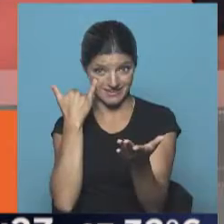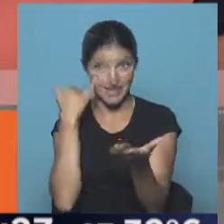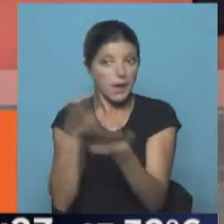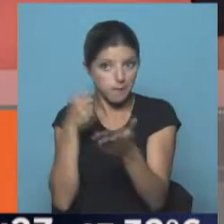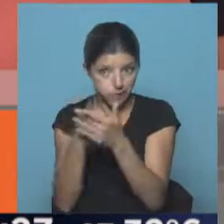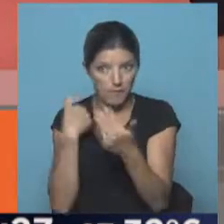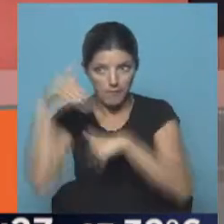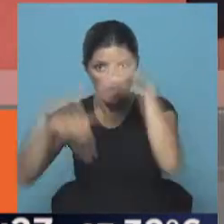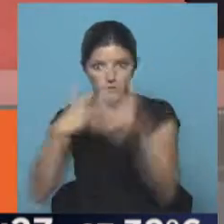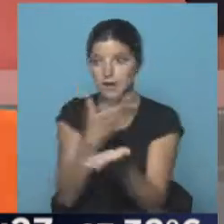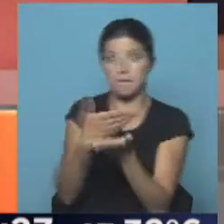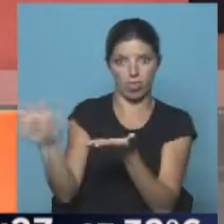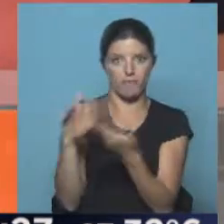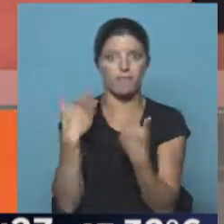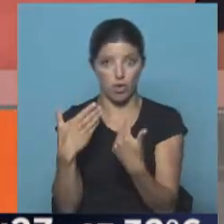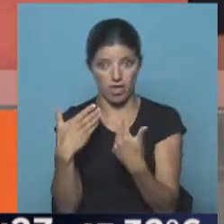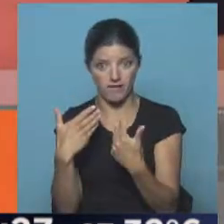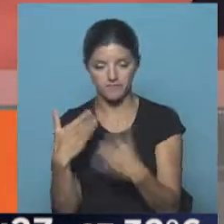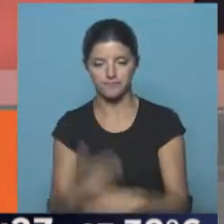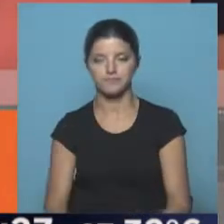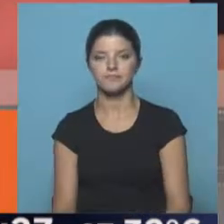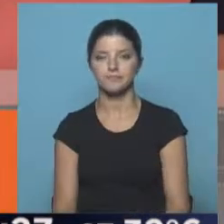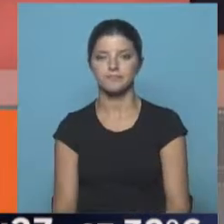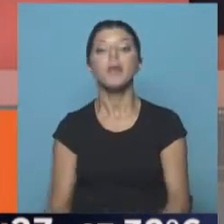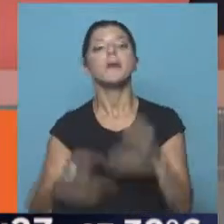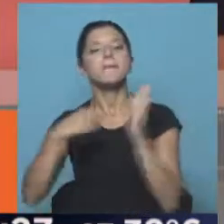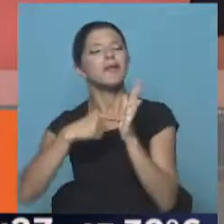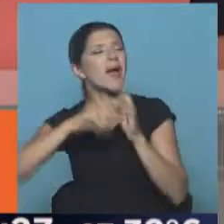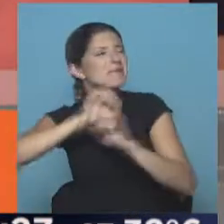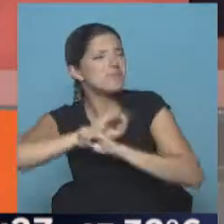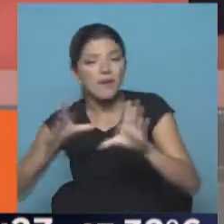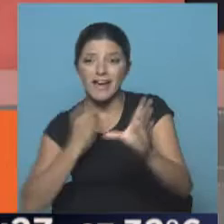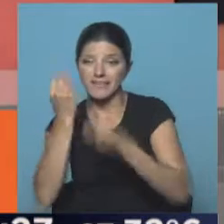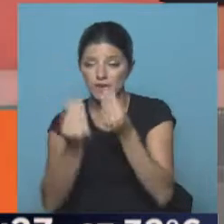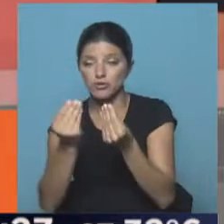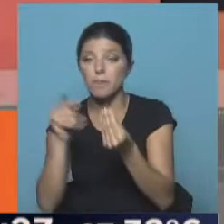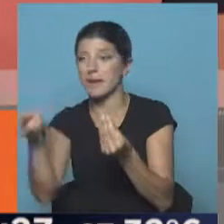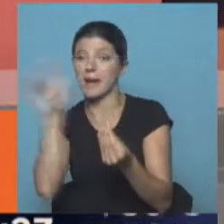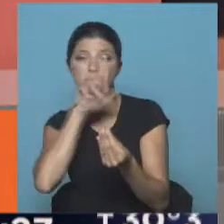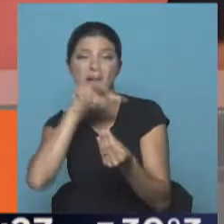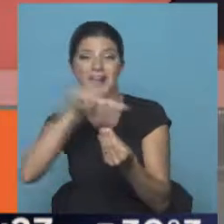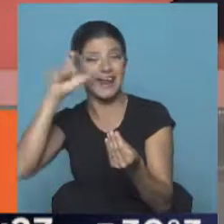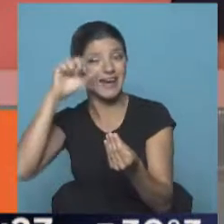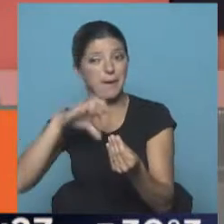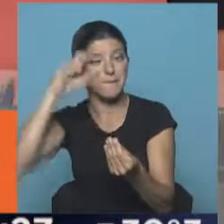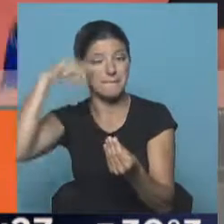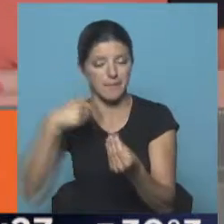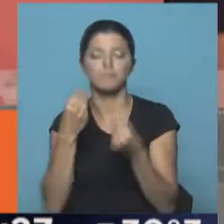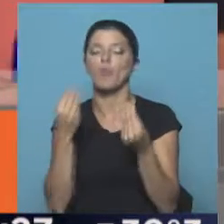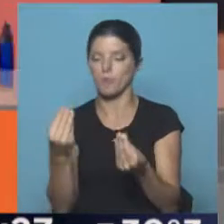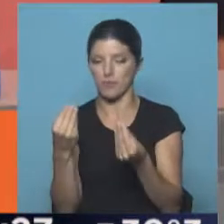de sacarlo a Sarkozy del escenario, pero es el peor candidato para Marine Le Pen. ¿Por qué? Porque Fillon, que si